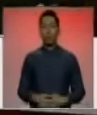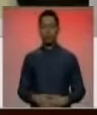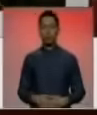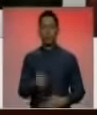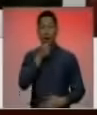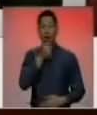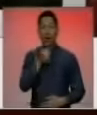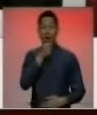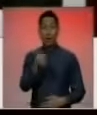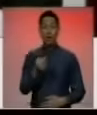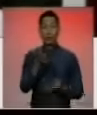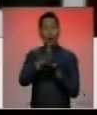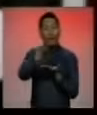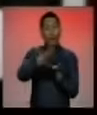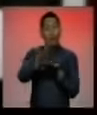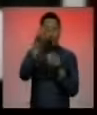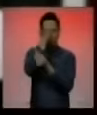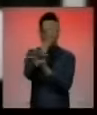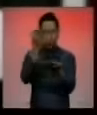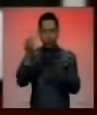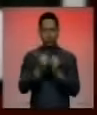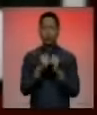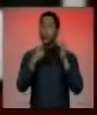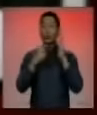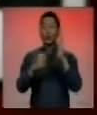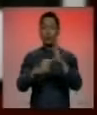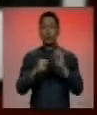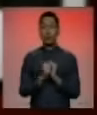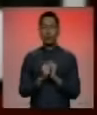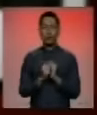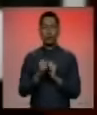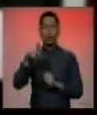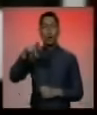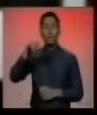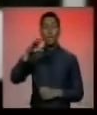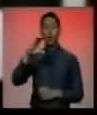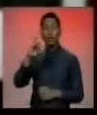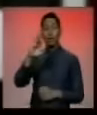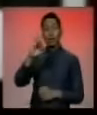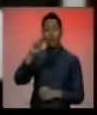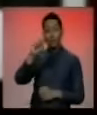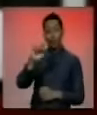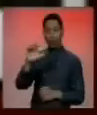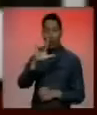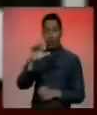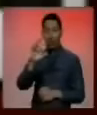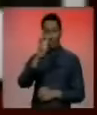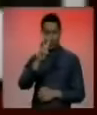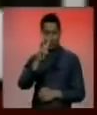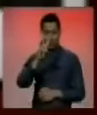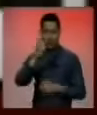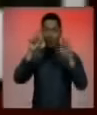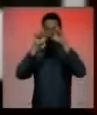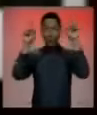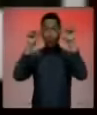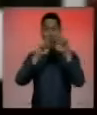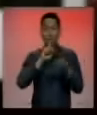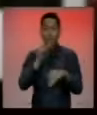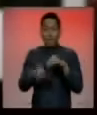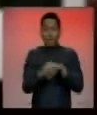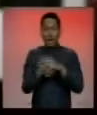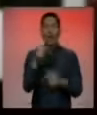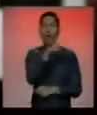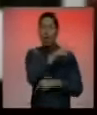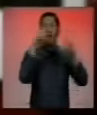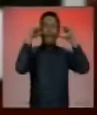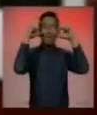periodista tuvo acceso a esta revelación y, por ejemplo, Positano LLC, empresa offshore, es Guillermo Lasso. Y tras